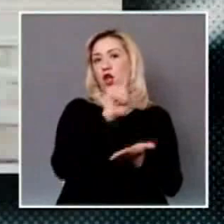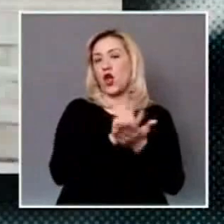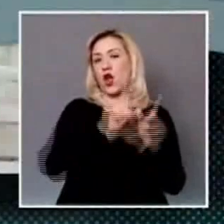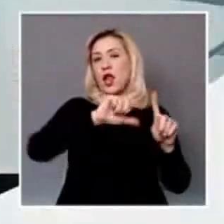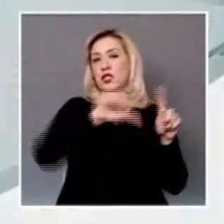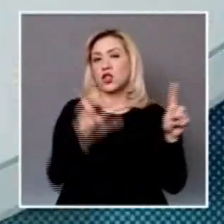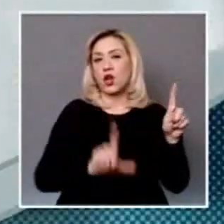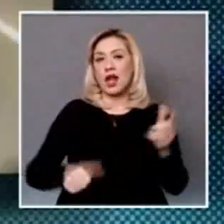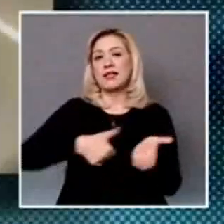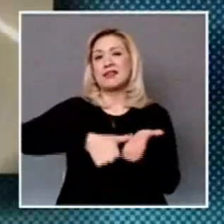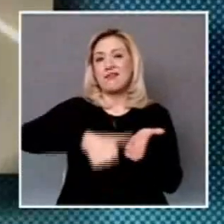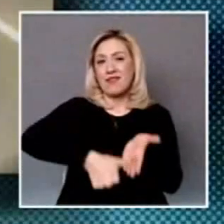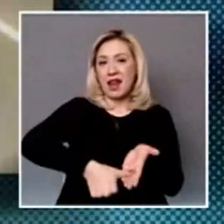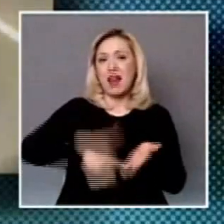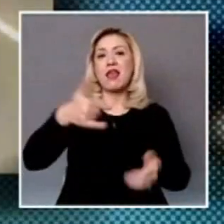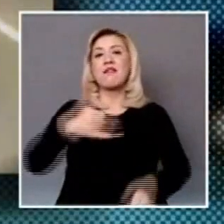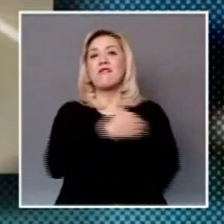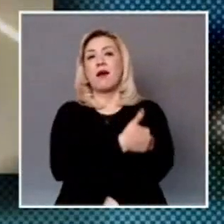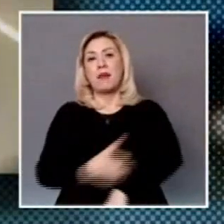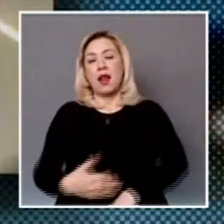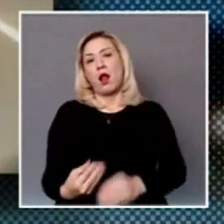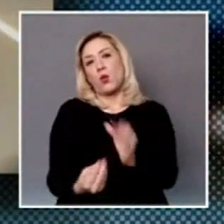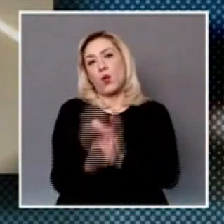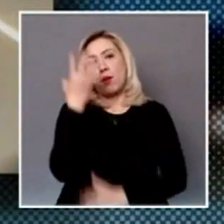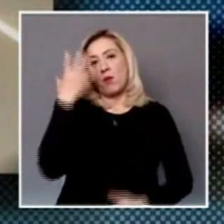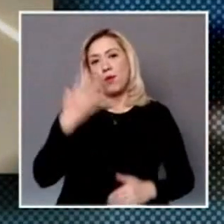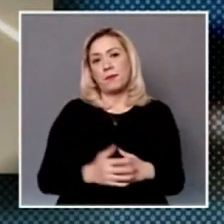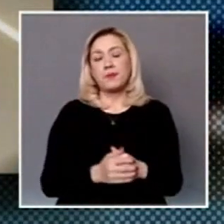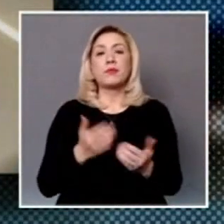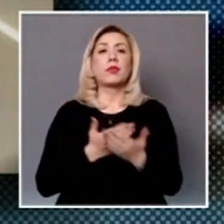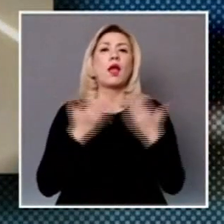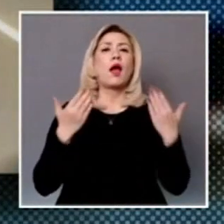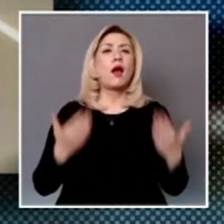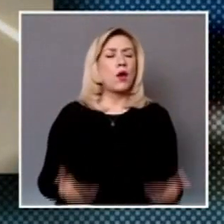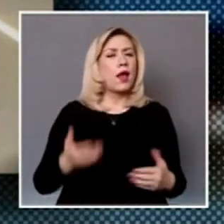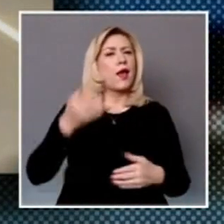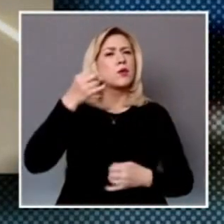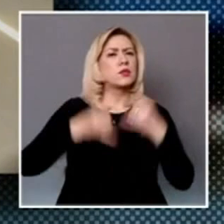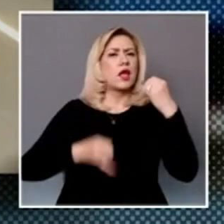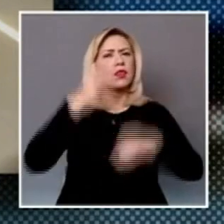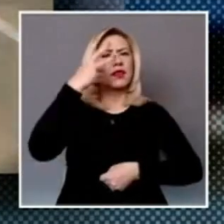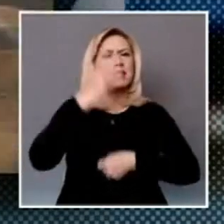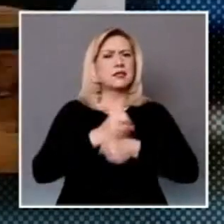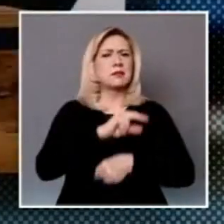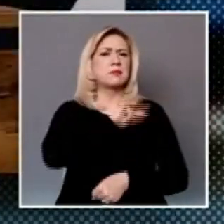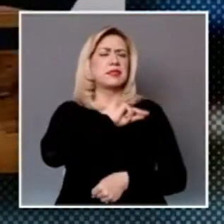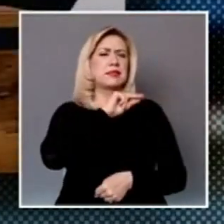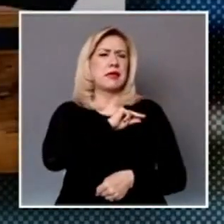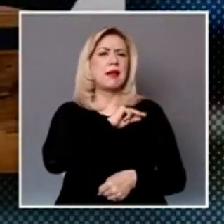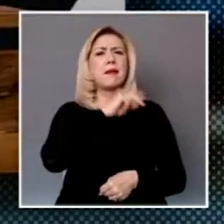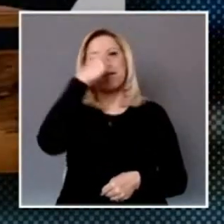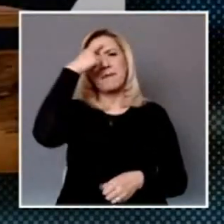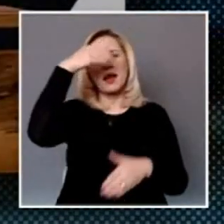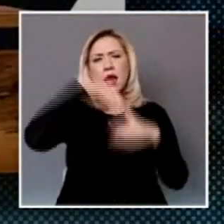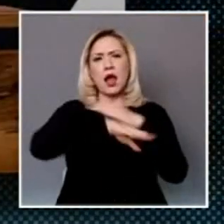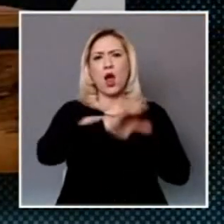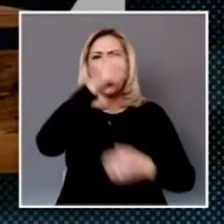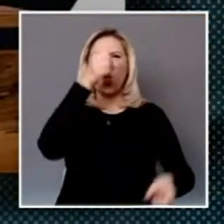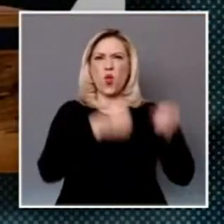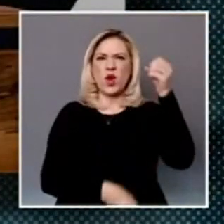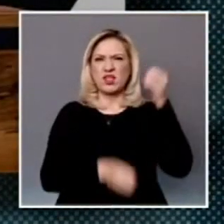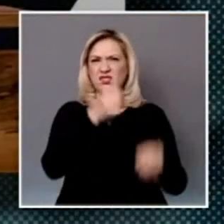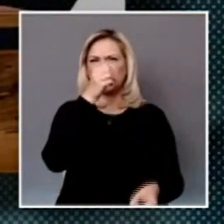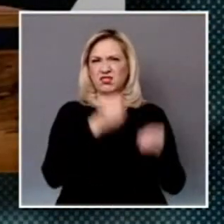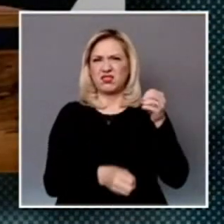Familiares. Se puso en marcha el Juzgado Tercero de Control y Tribunal de Enjuiciamiento Especializado en Violencia de